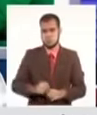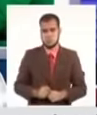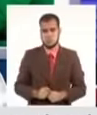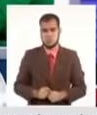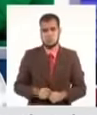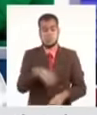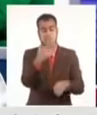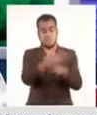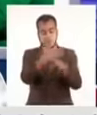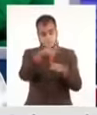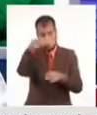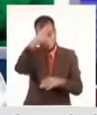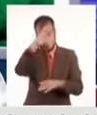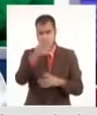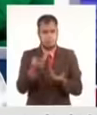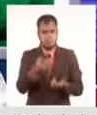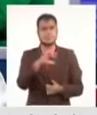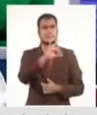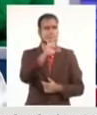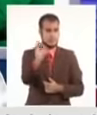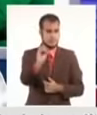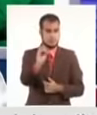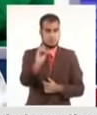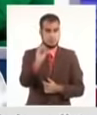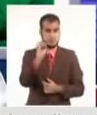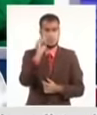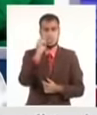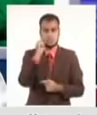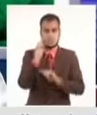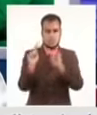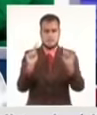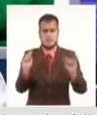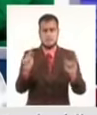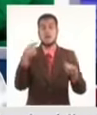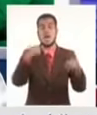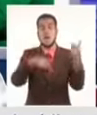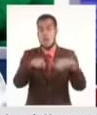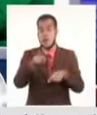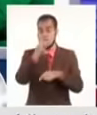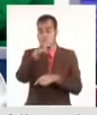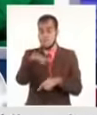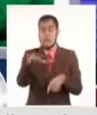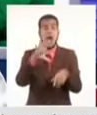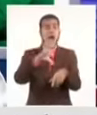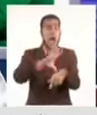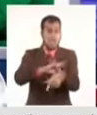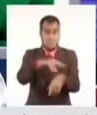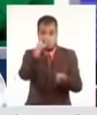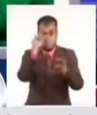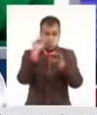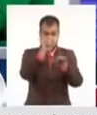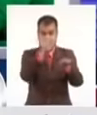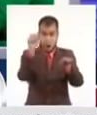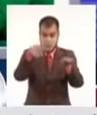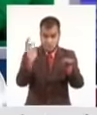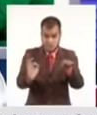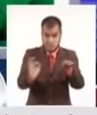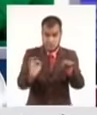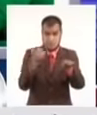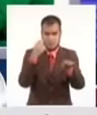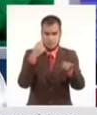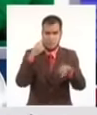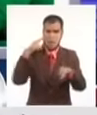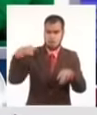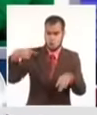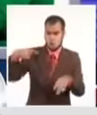Santiago de Cuba 70. Un número de activos, que es la cifra más elevada, en incremento todos los días por el